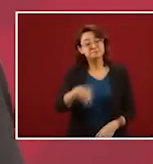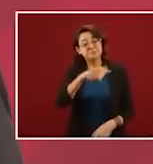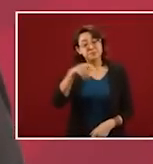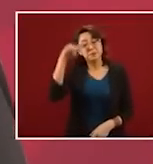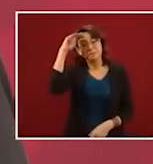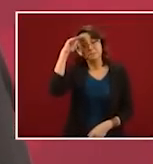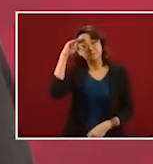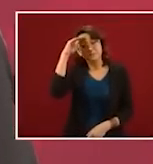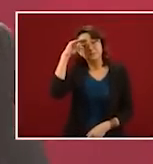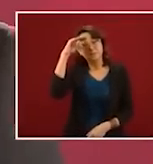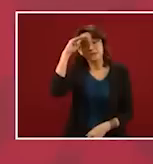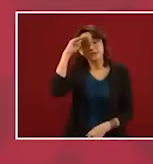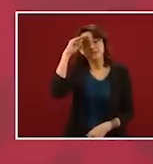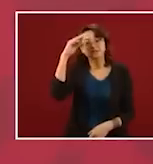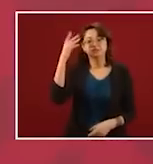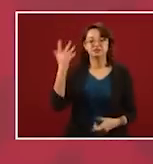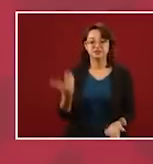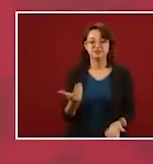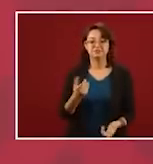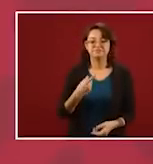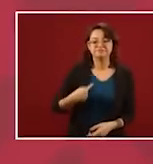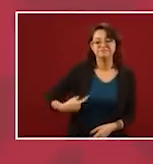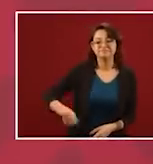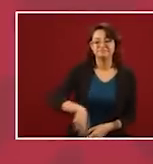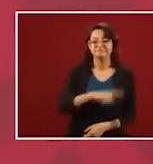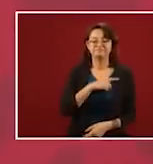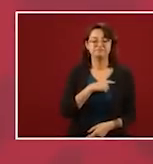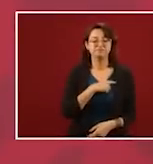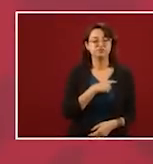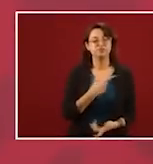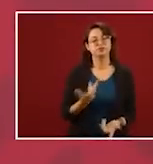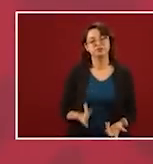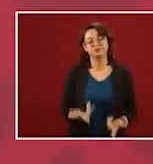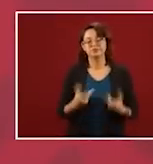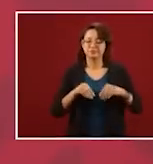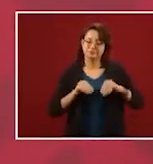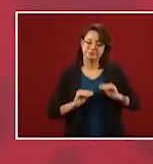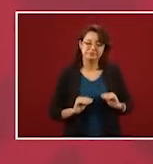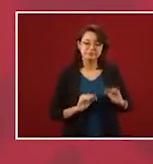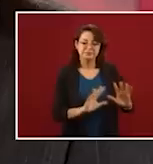que de esa manera vamos nosotros a dar marcha atrás